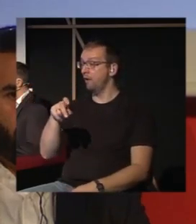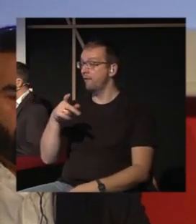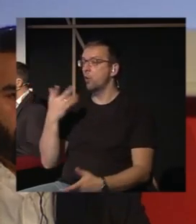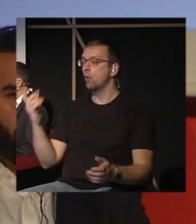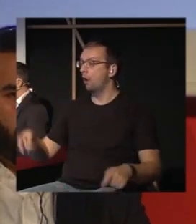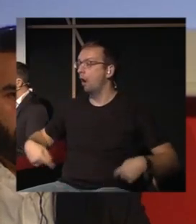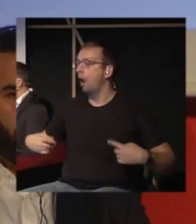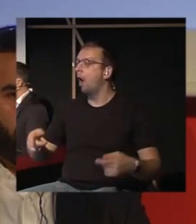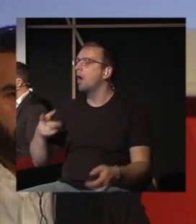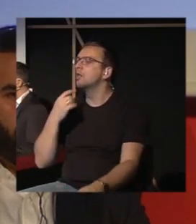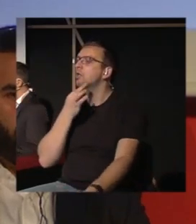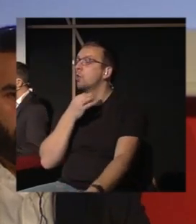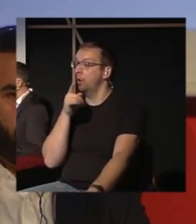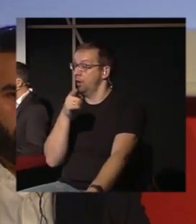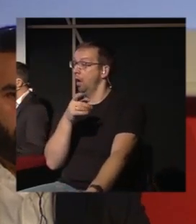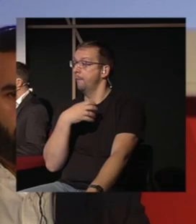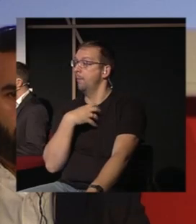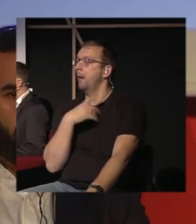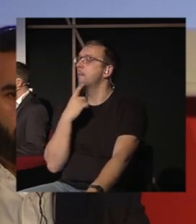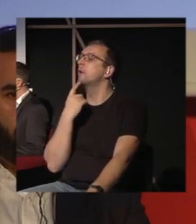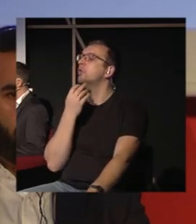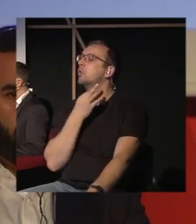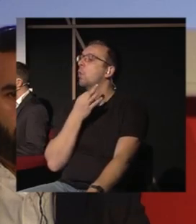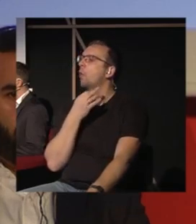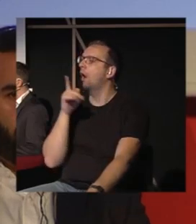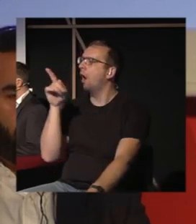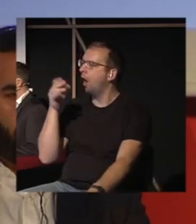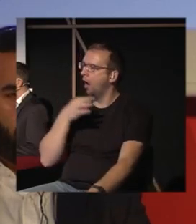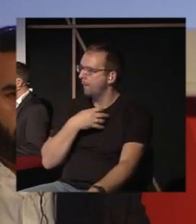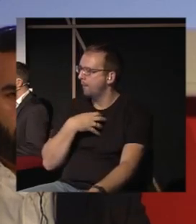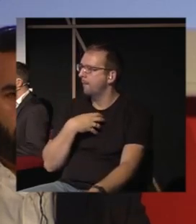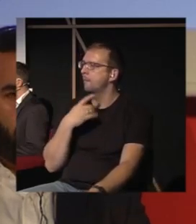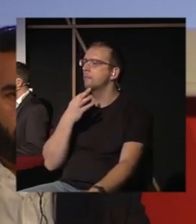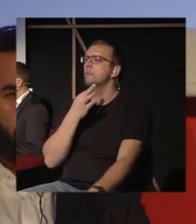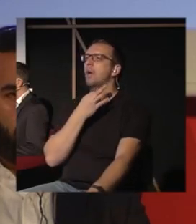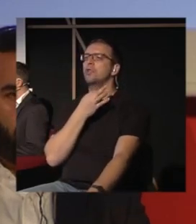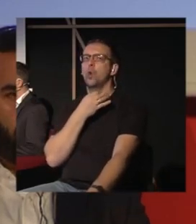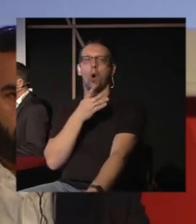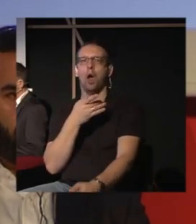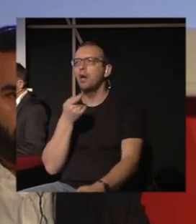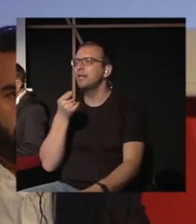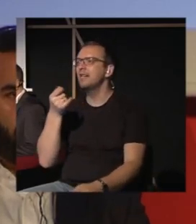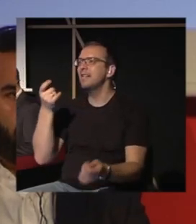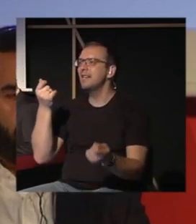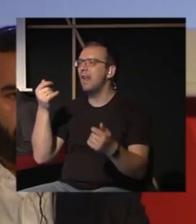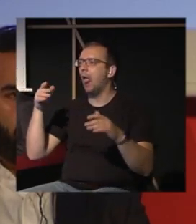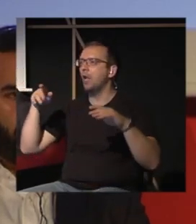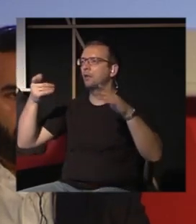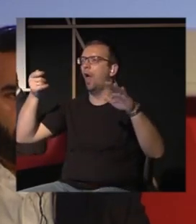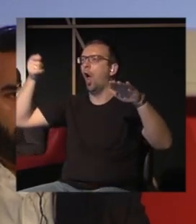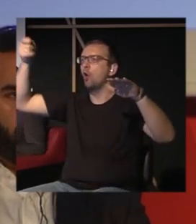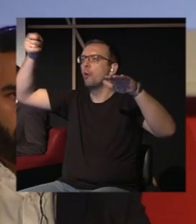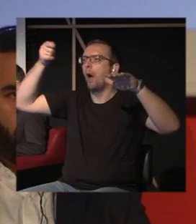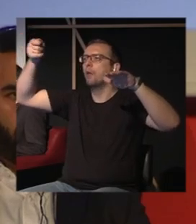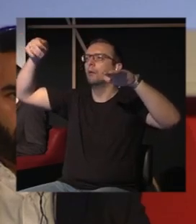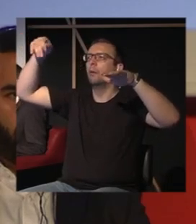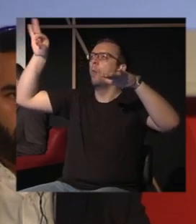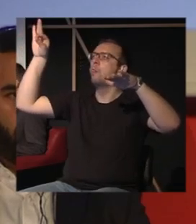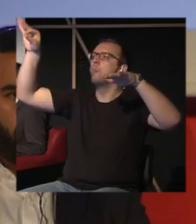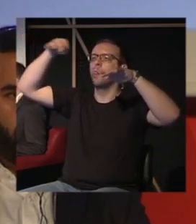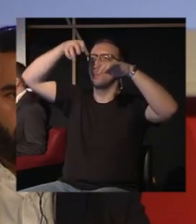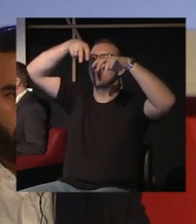de un cajero o ir al supermercado. Siguen luchando por ir a los estadios y tener la